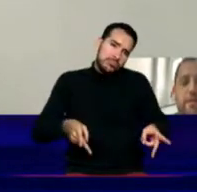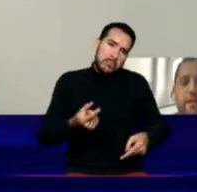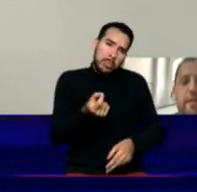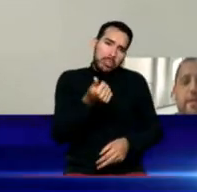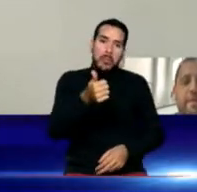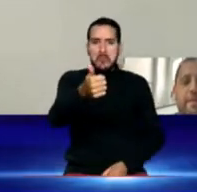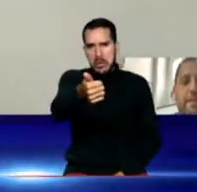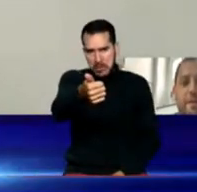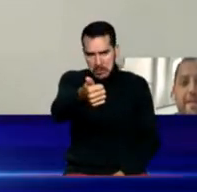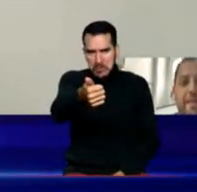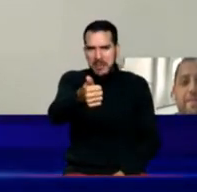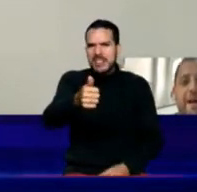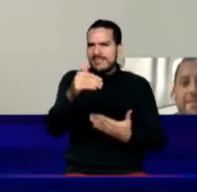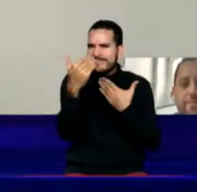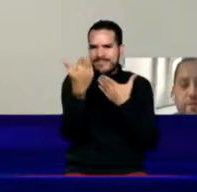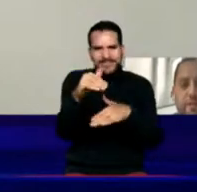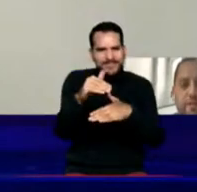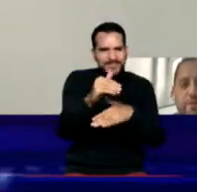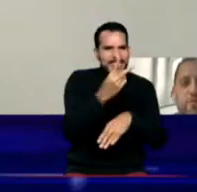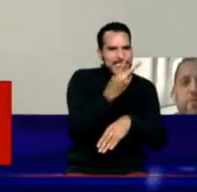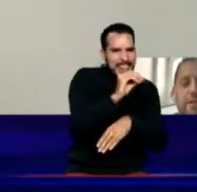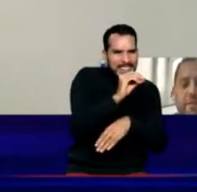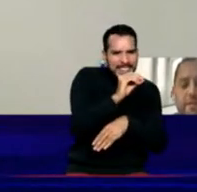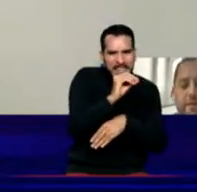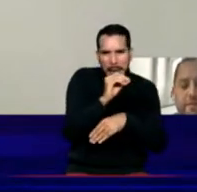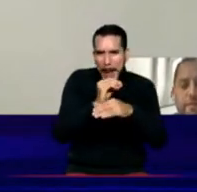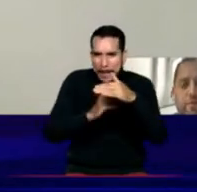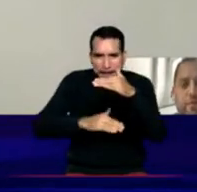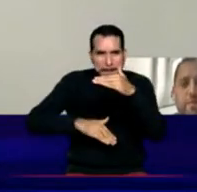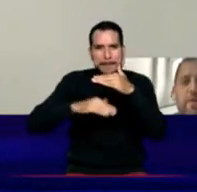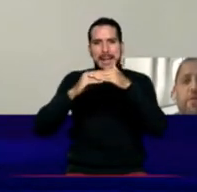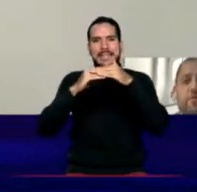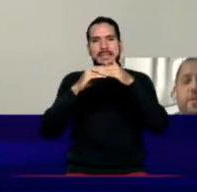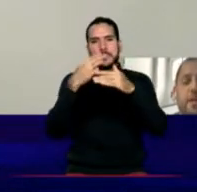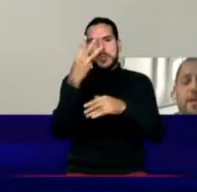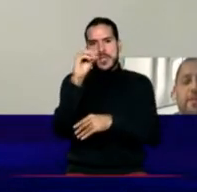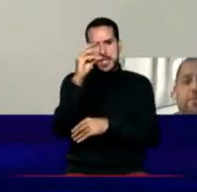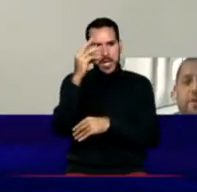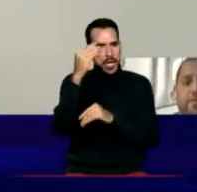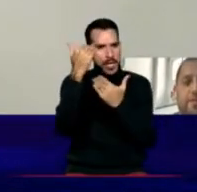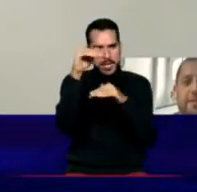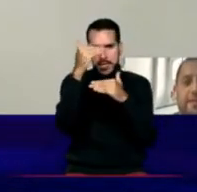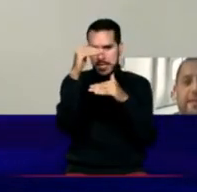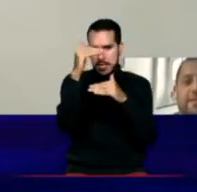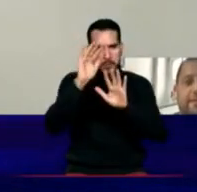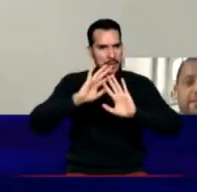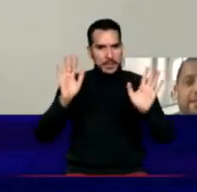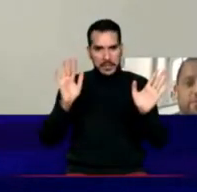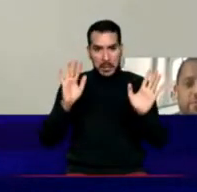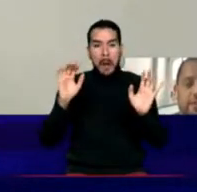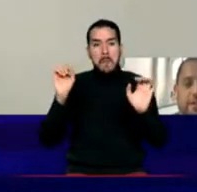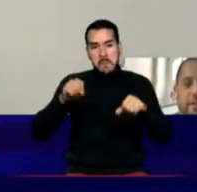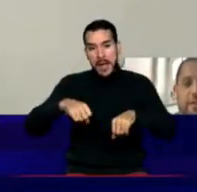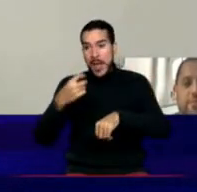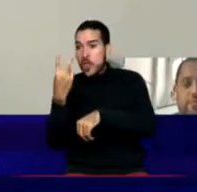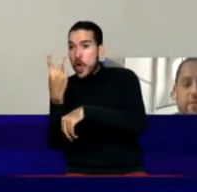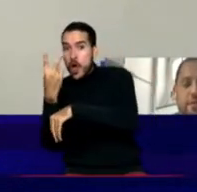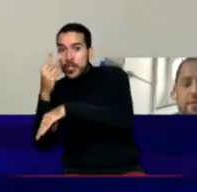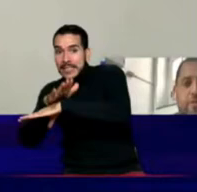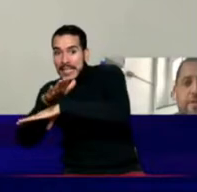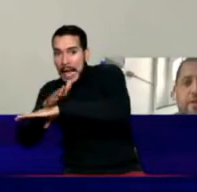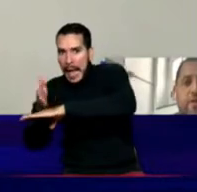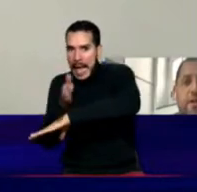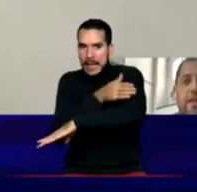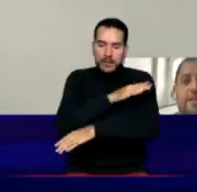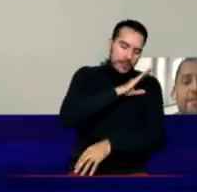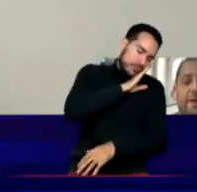siesta idealmente entre 20 máximo 30 minutos, idealmente 20 minutos es perfecto. Se puede hacer una siesta hasta antes de las 2 de la tarde, es